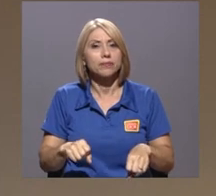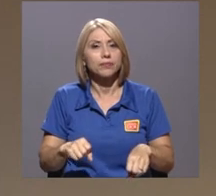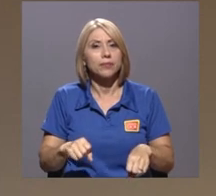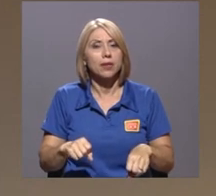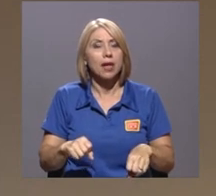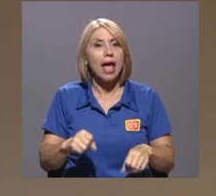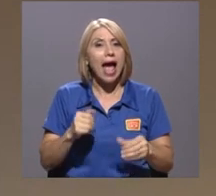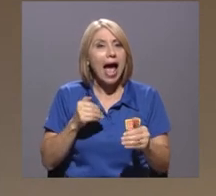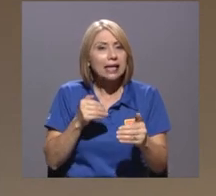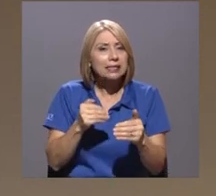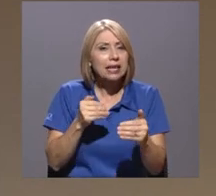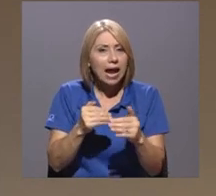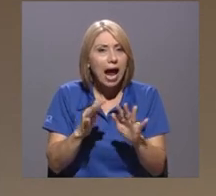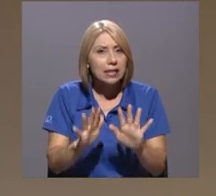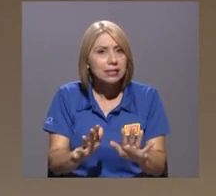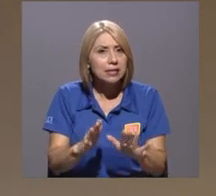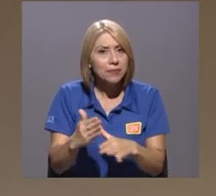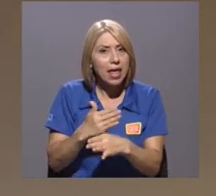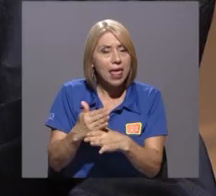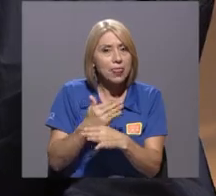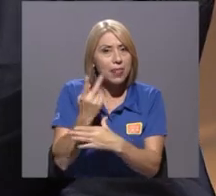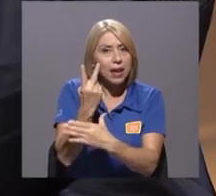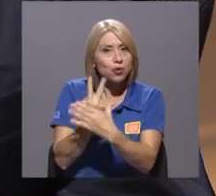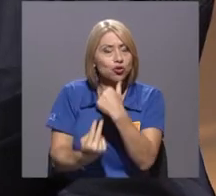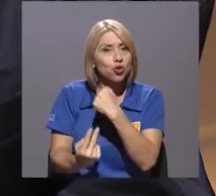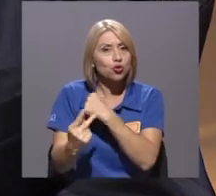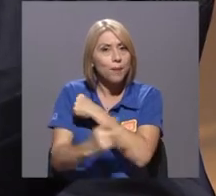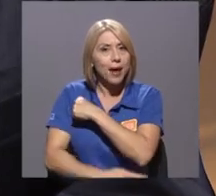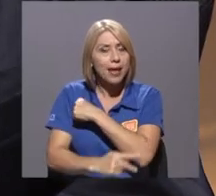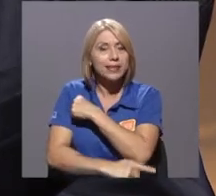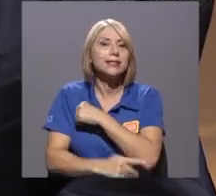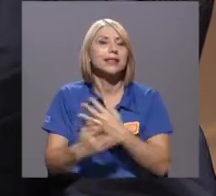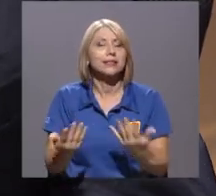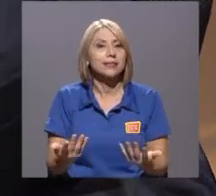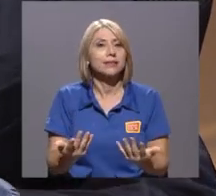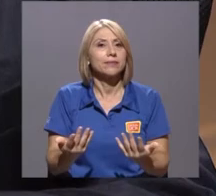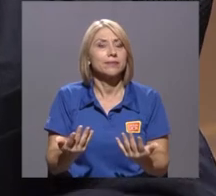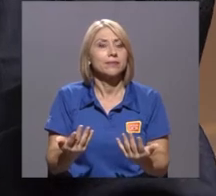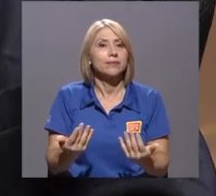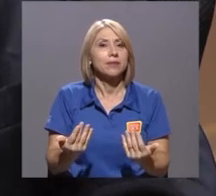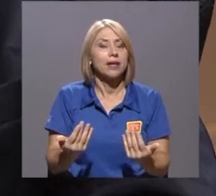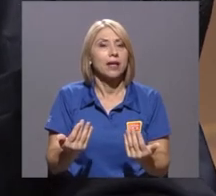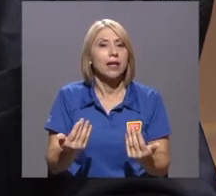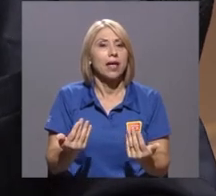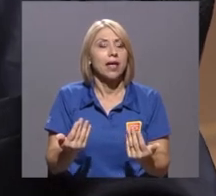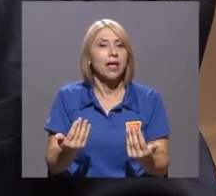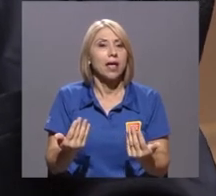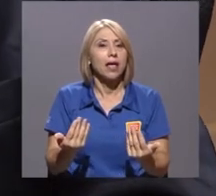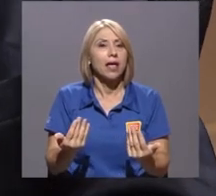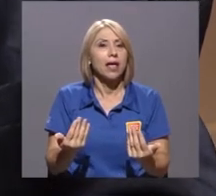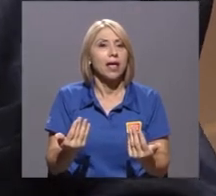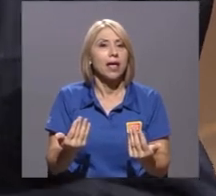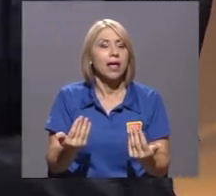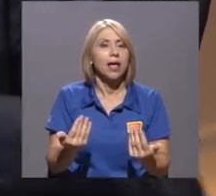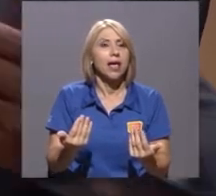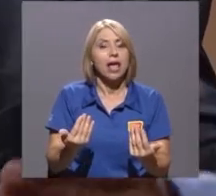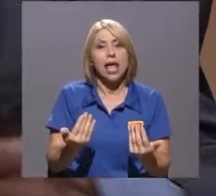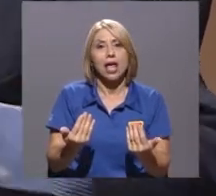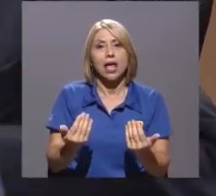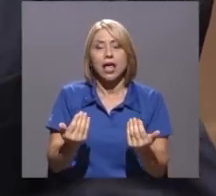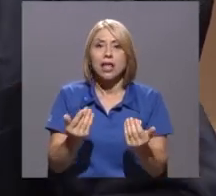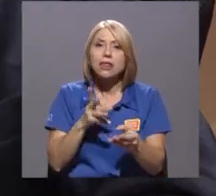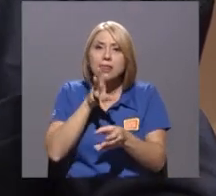así a casa entre los dos países dentro de mí del desarrollo